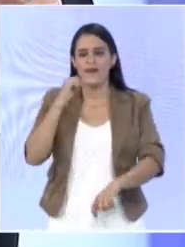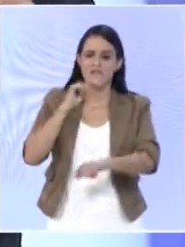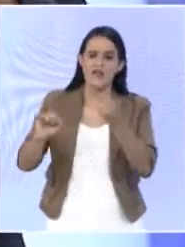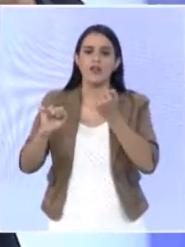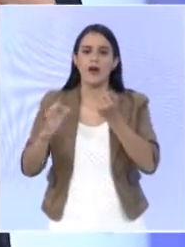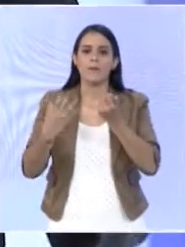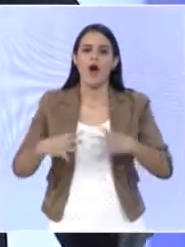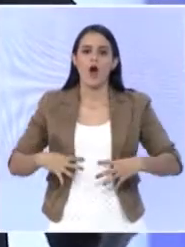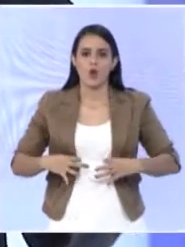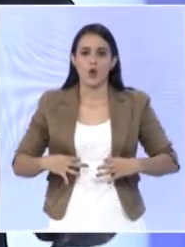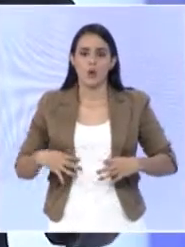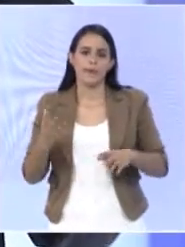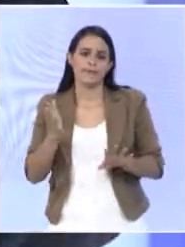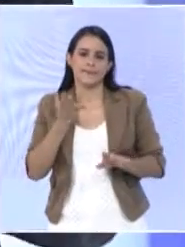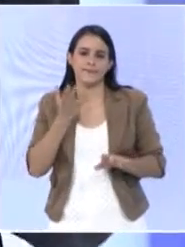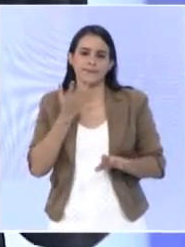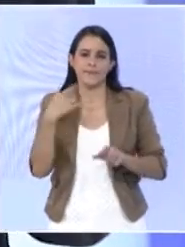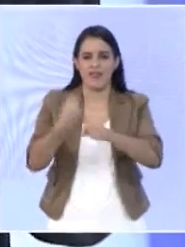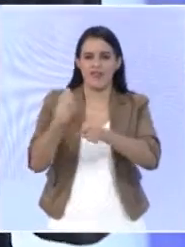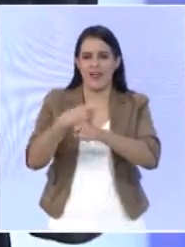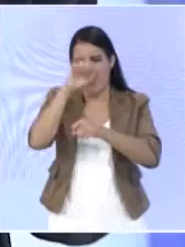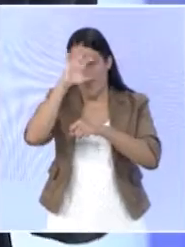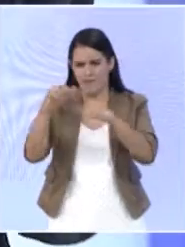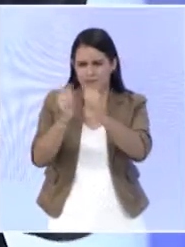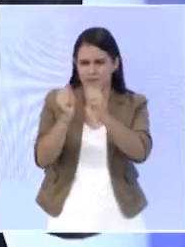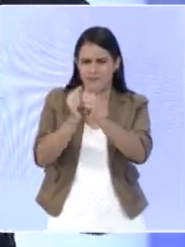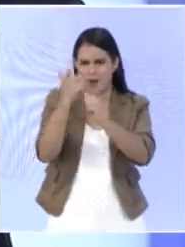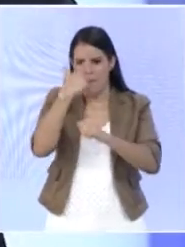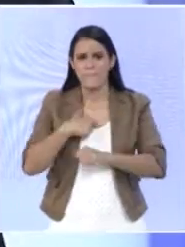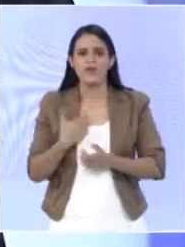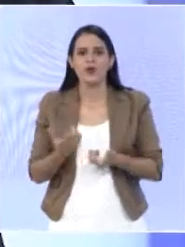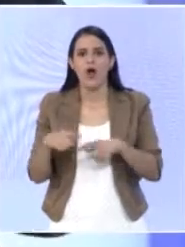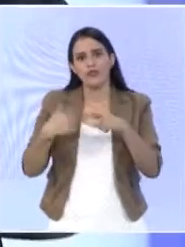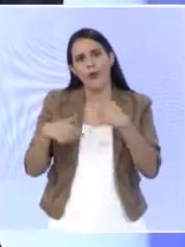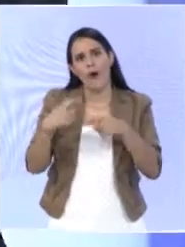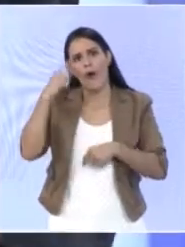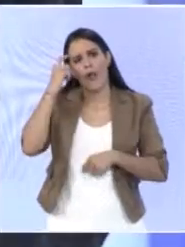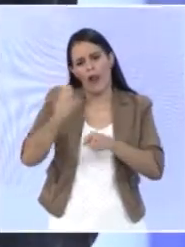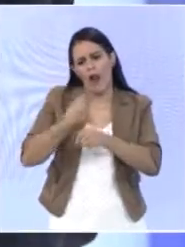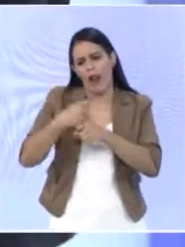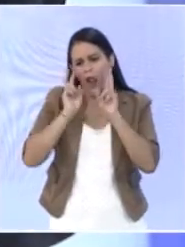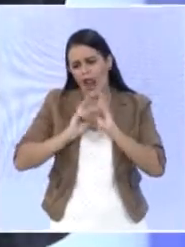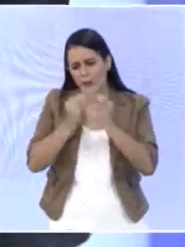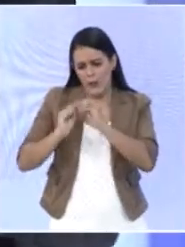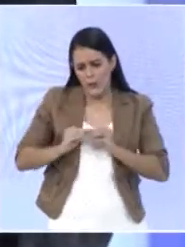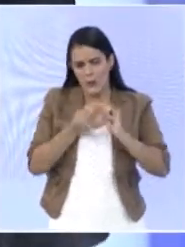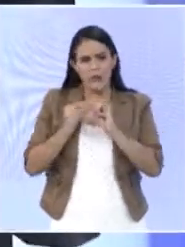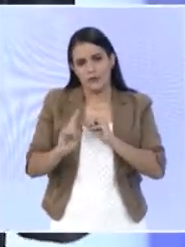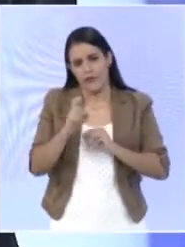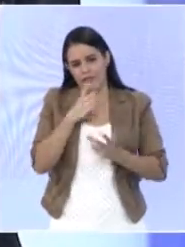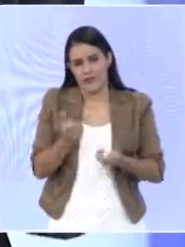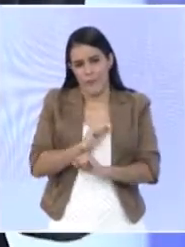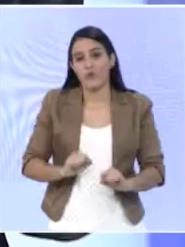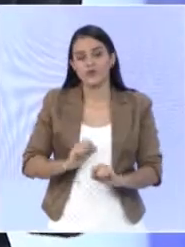esa ropa en condiciones por ejemplo en la minería no el mineros no va a estar lavando la ropa todos los días por el tipo de trabajo y el tipo de dinámica que lleva